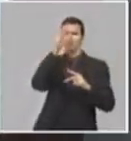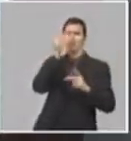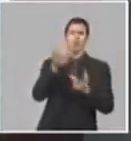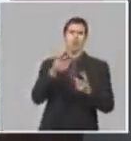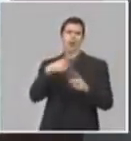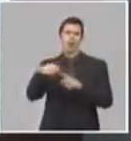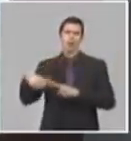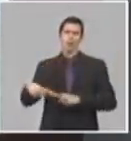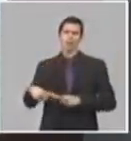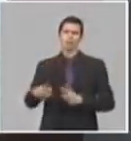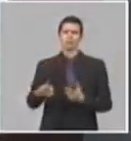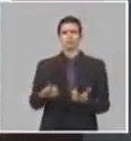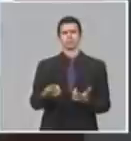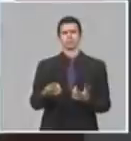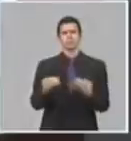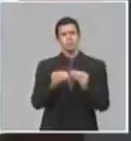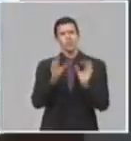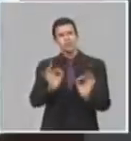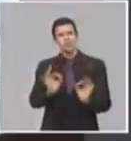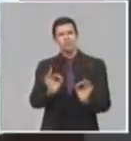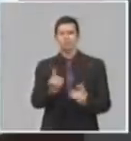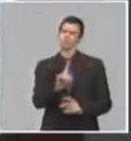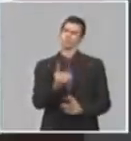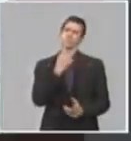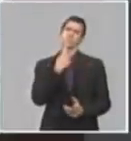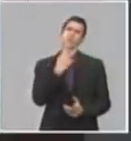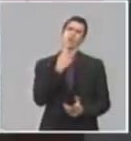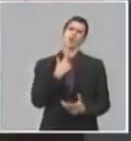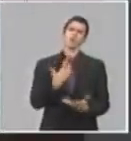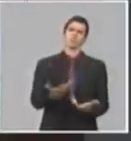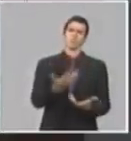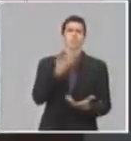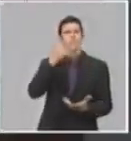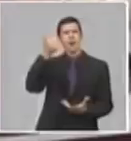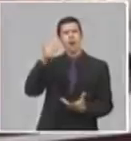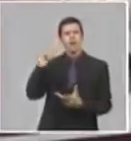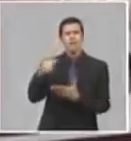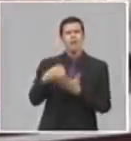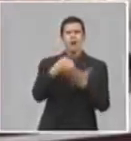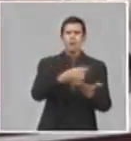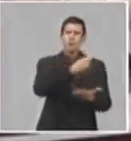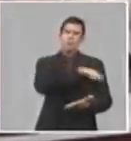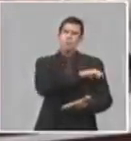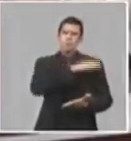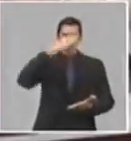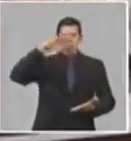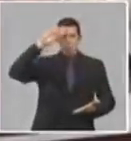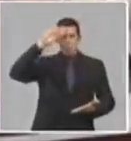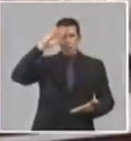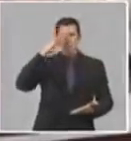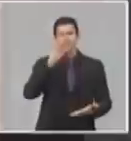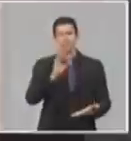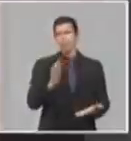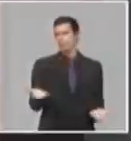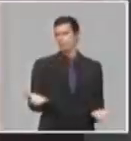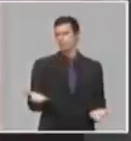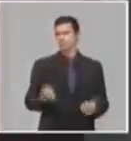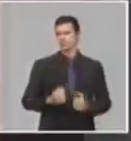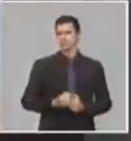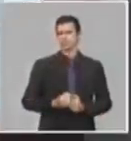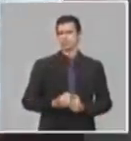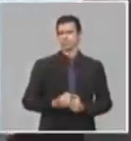días se preocupa cómo le llega la mayor parte de las cosas posibles a todos por igual? Lo que pasa es que ¿dónde está la